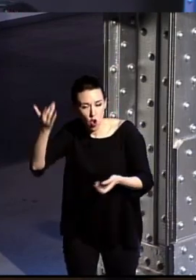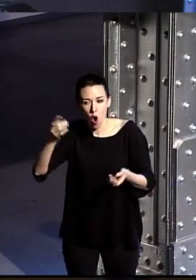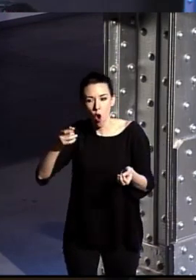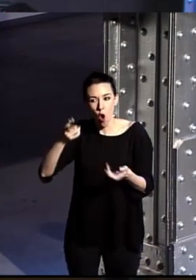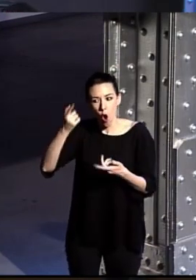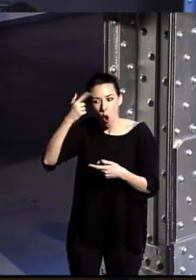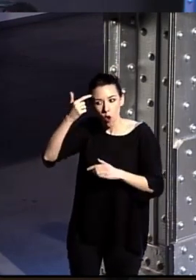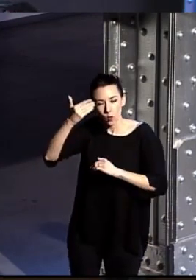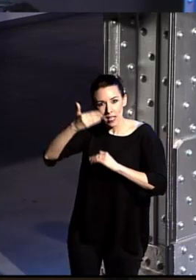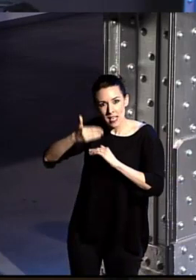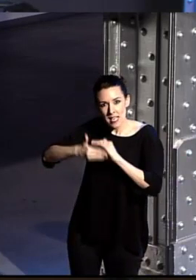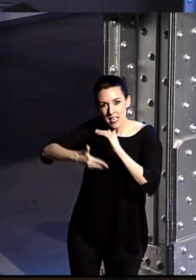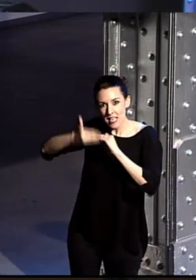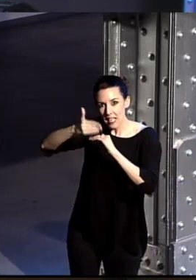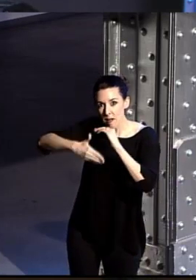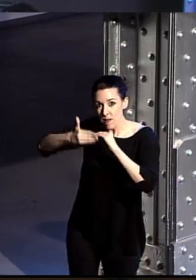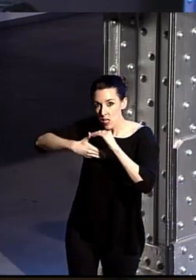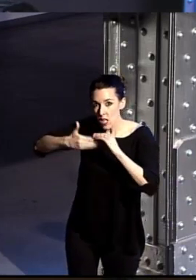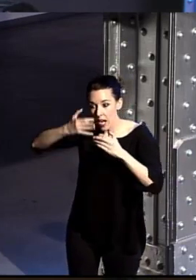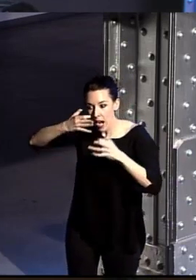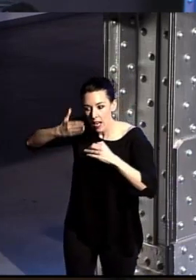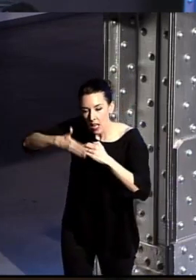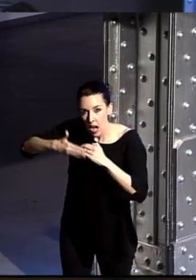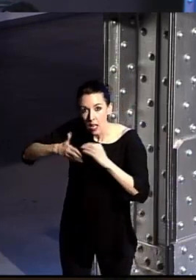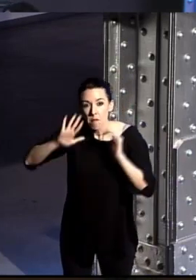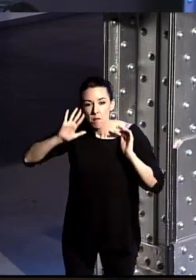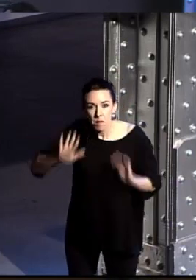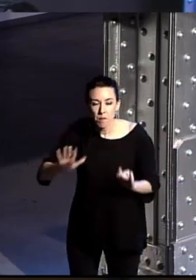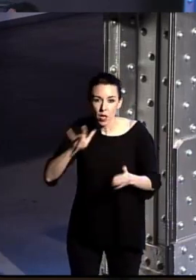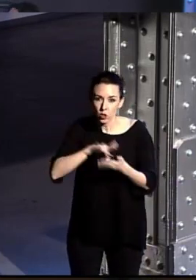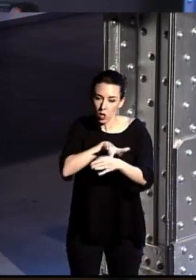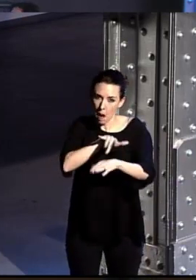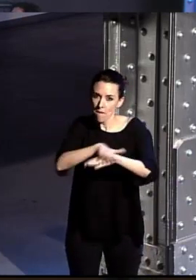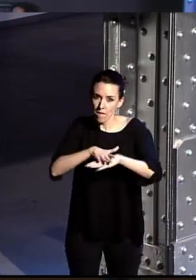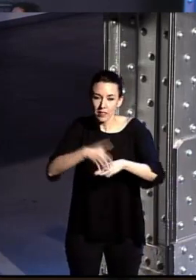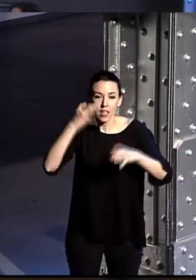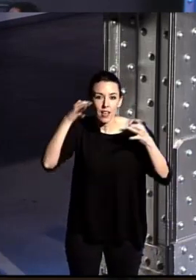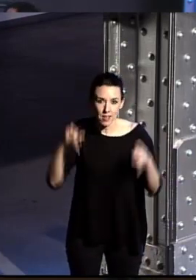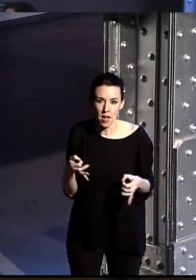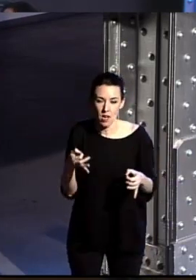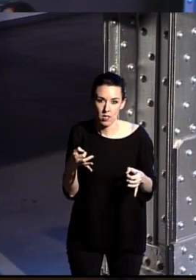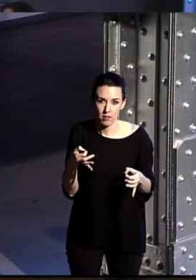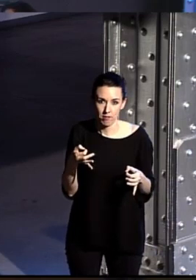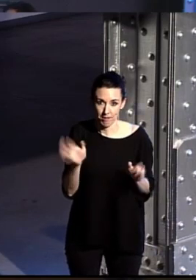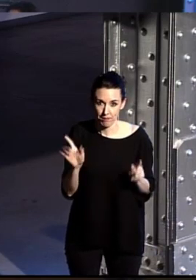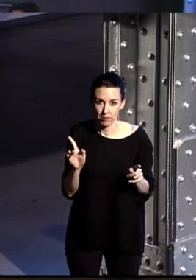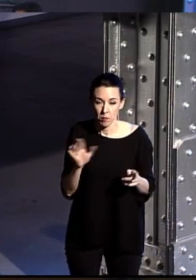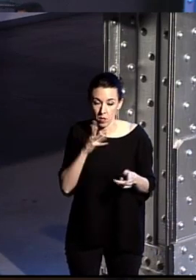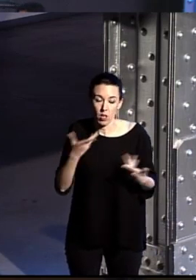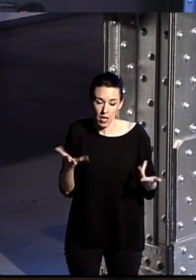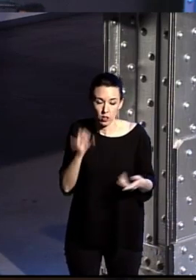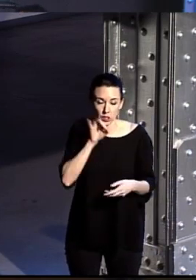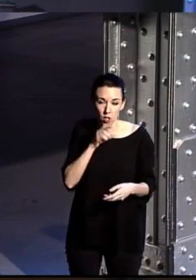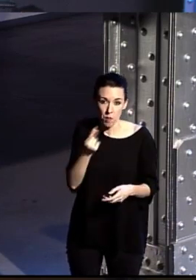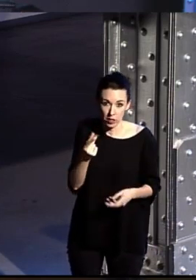fabulaba al límite, pero encima de una base real, ¿no? Pero claro, estamos en el siglo